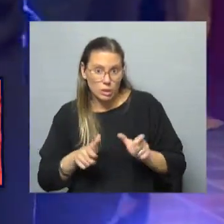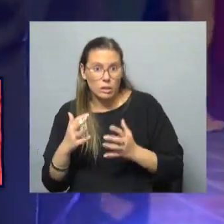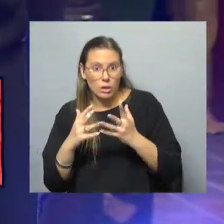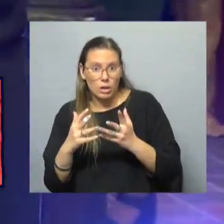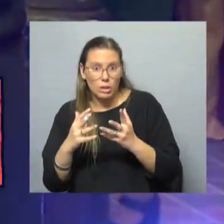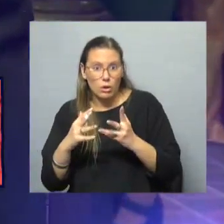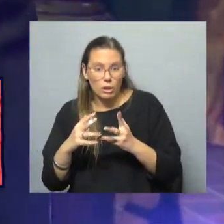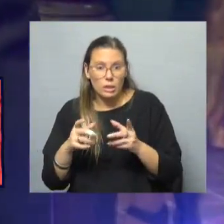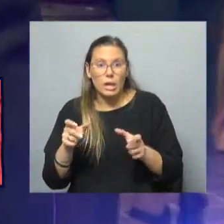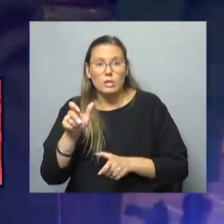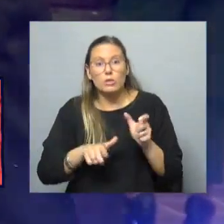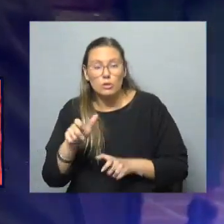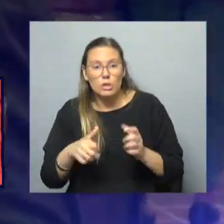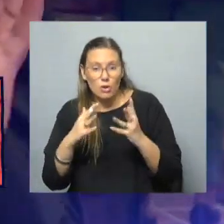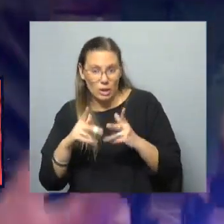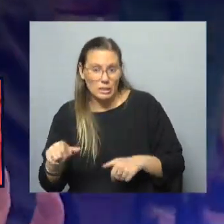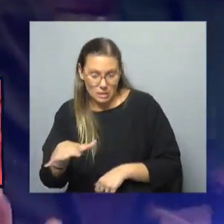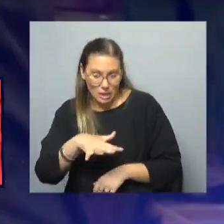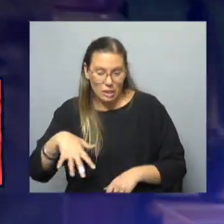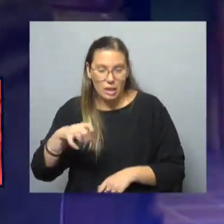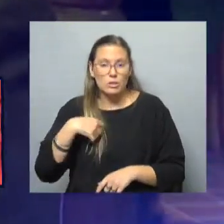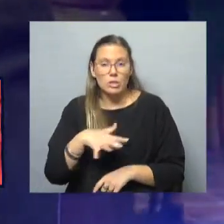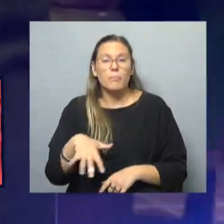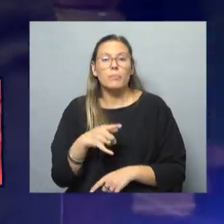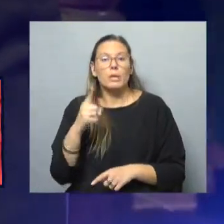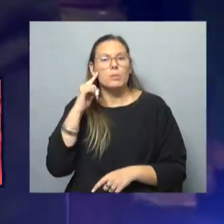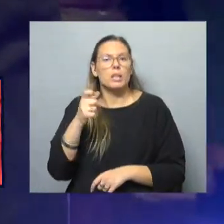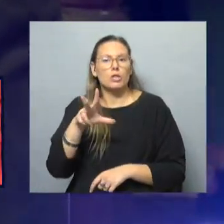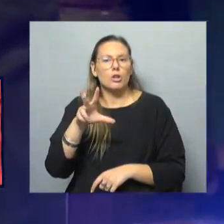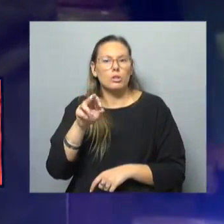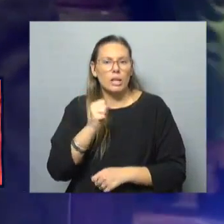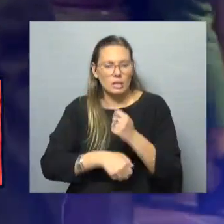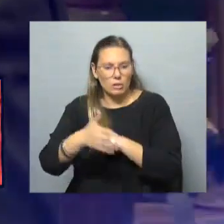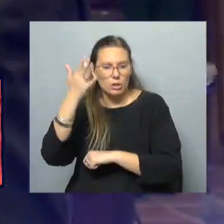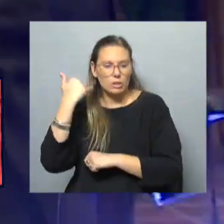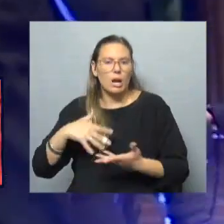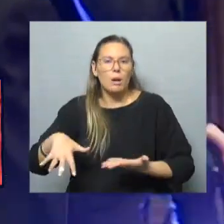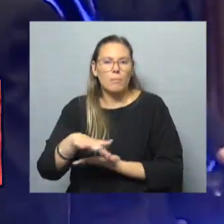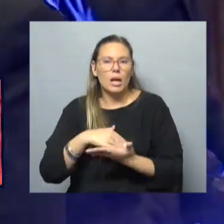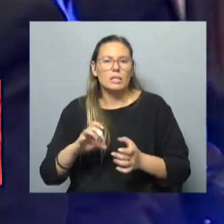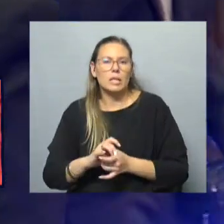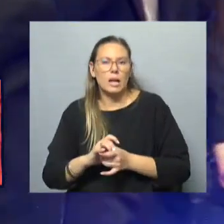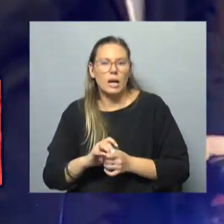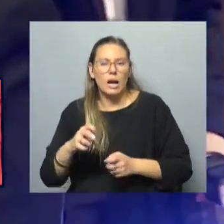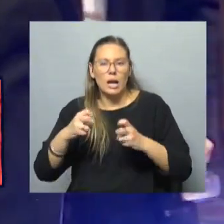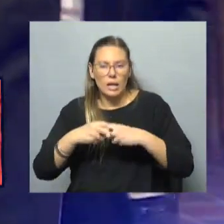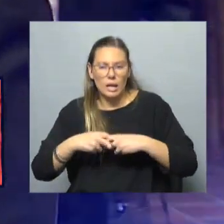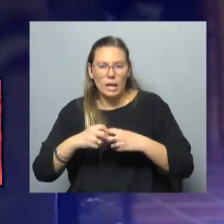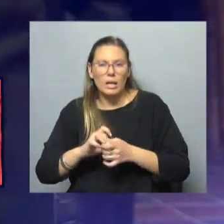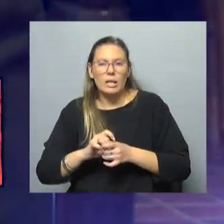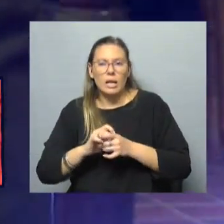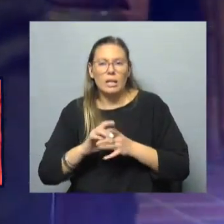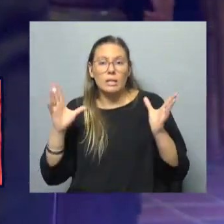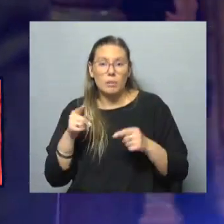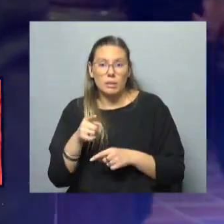civil organizada. Y pensando hace 30 años en la Plaza Libertad, de un puñado de 16 valientes que se animaron